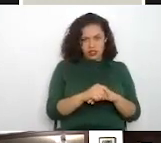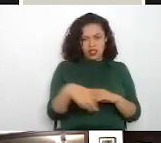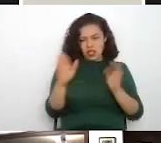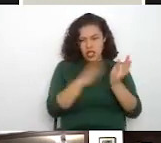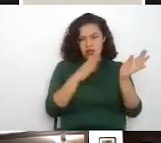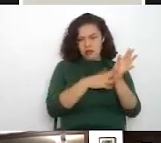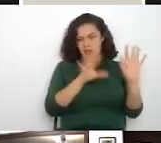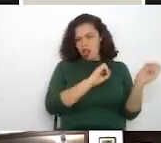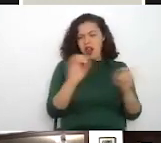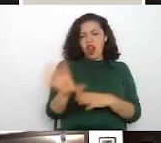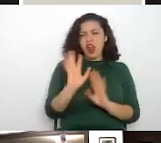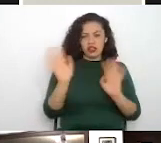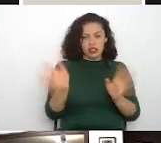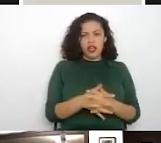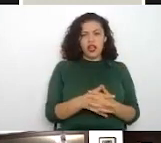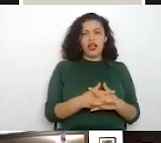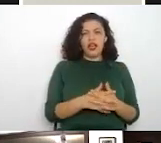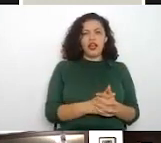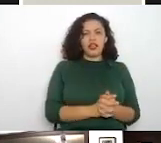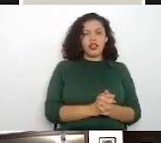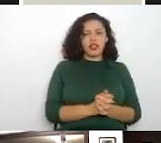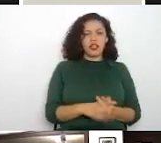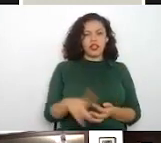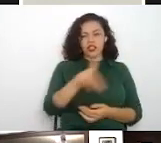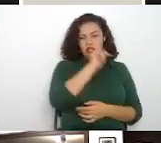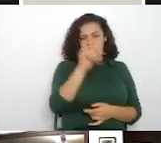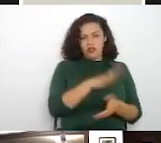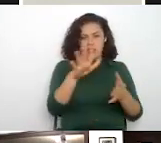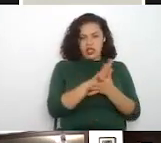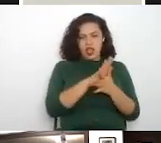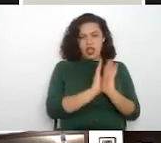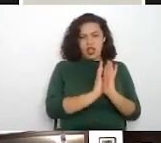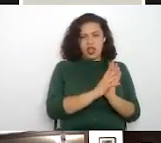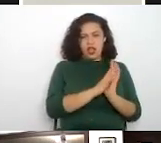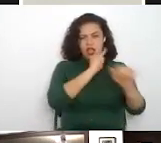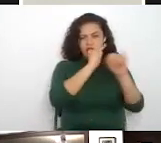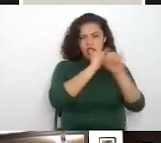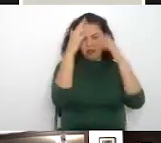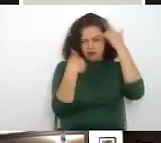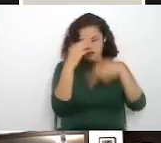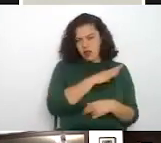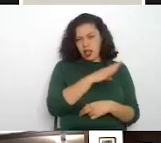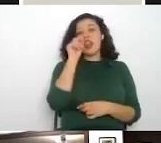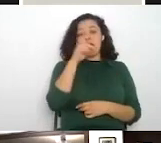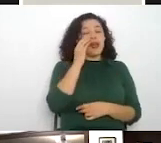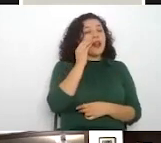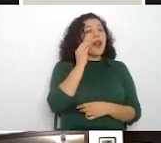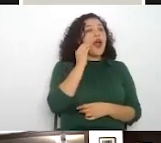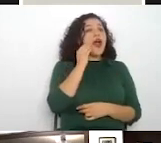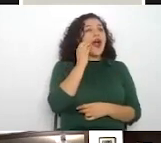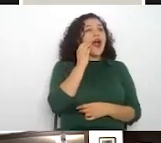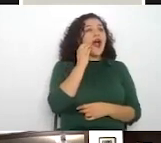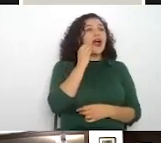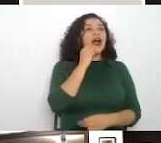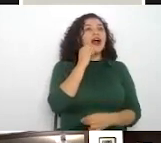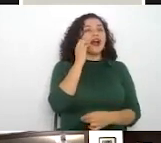papel y se pasó y ya lo podemos consultar en línea. Incluso llegó el momento en